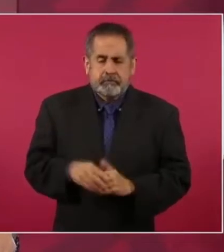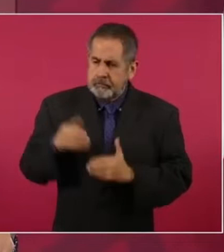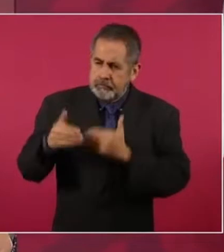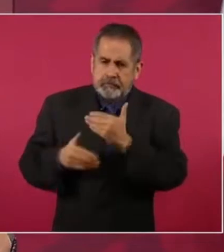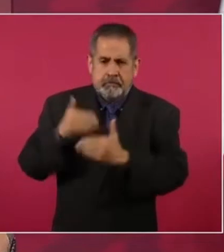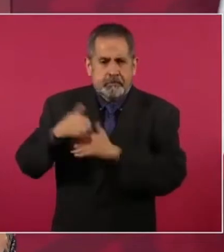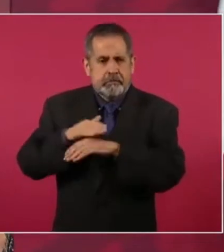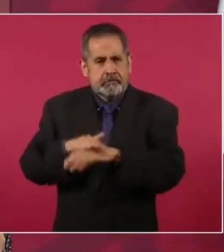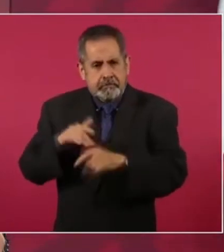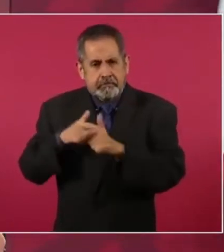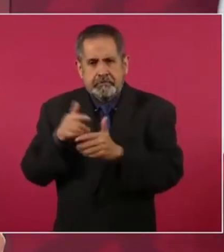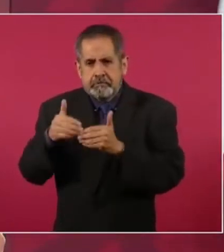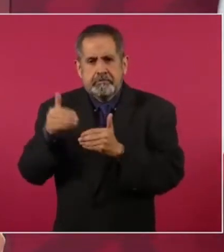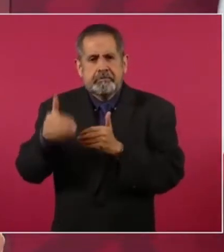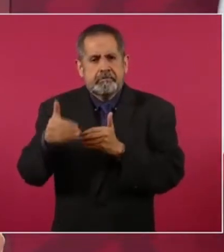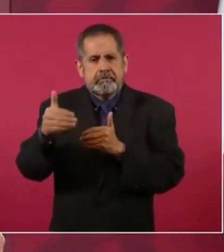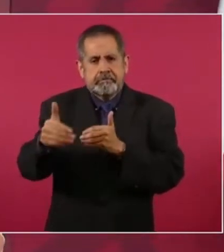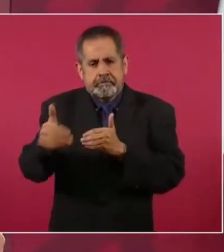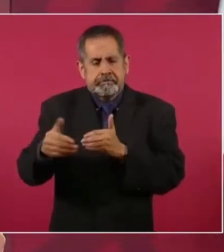avanzar.